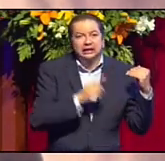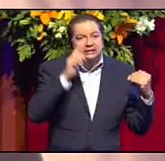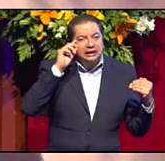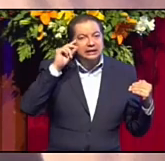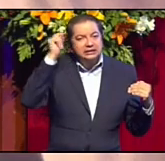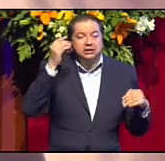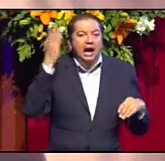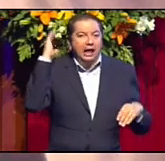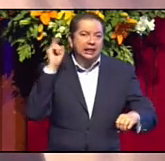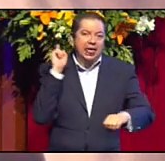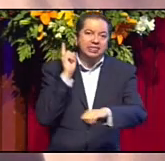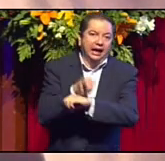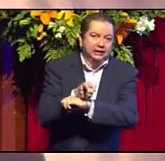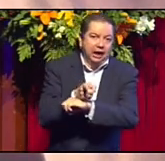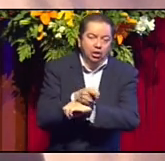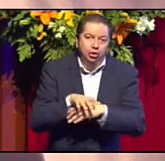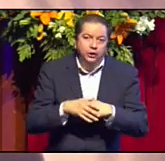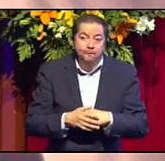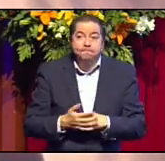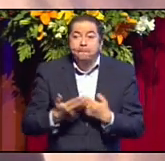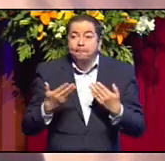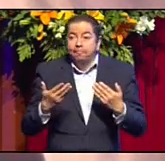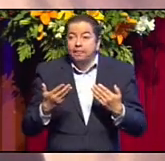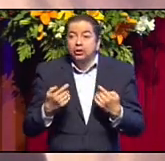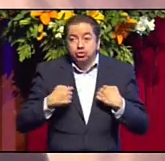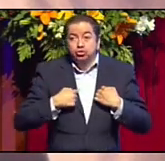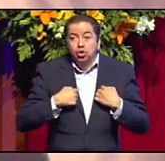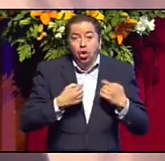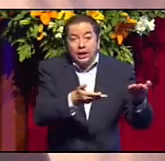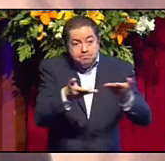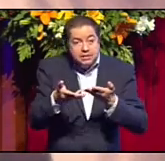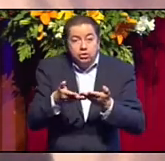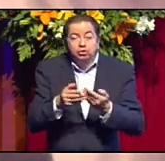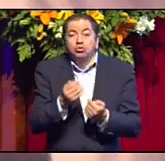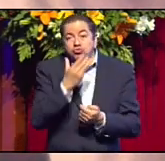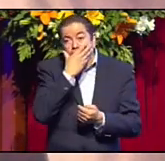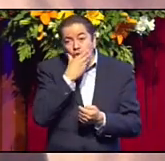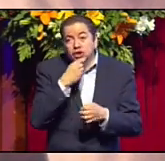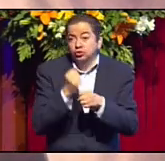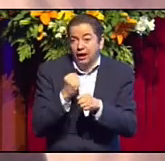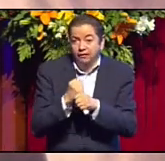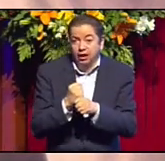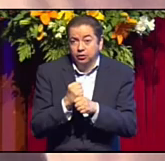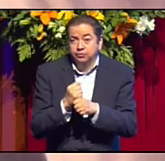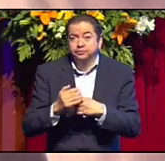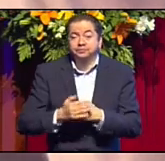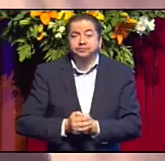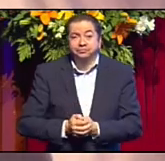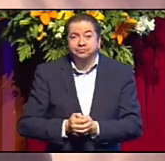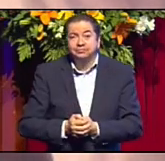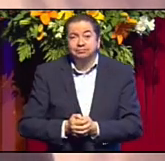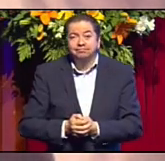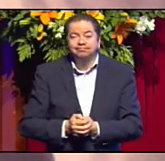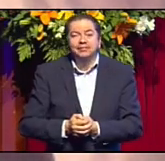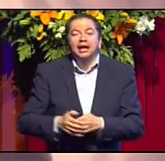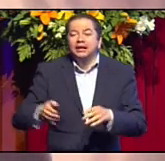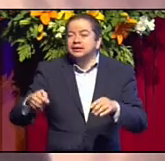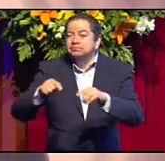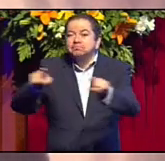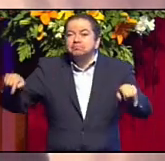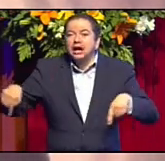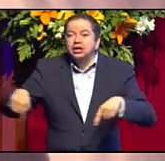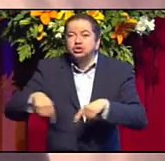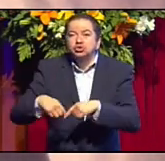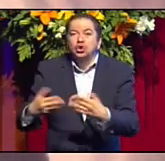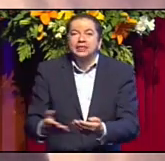la dictadura. Por lo mismo, los invito a hacer un lindo trabajo desde el espacio que les brinda